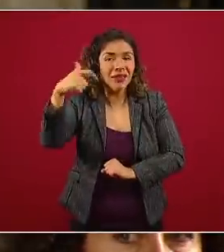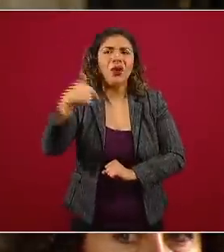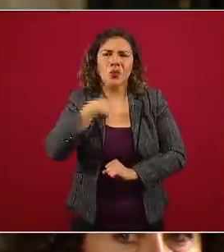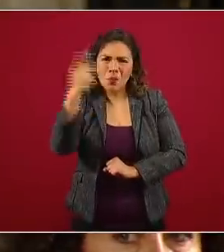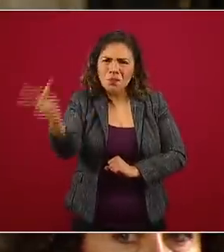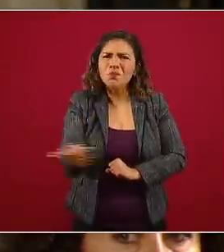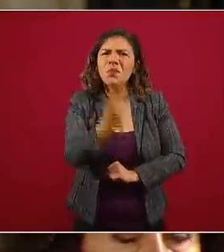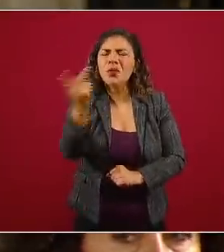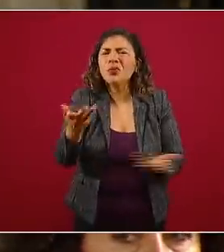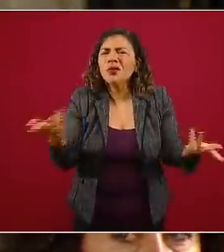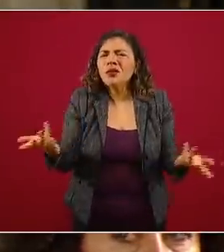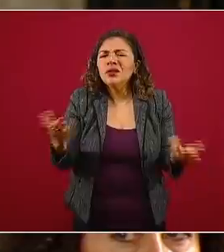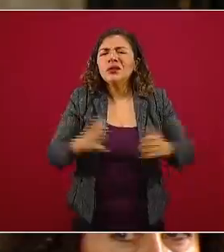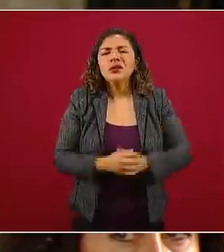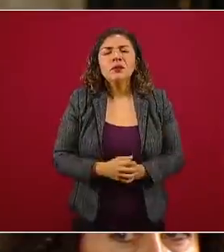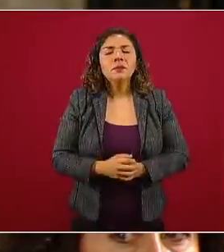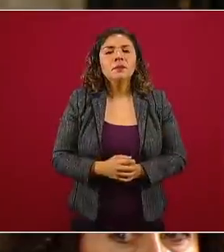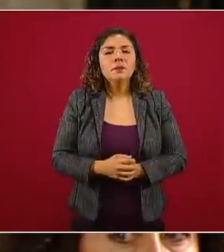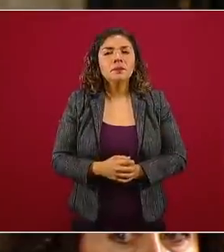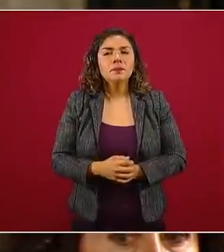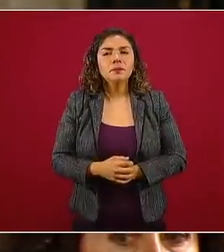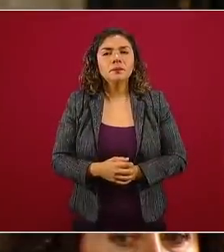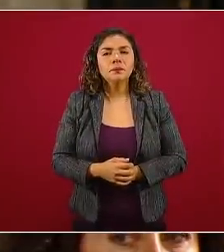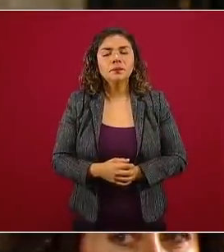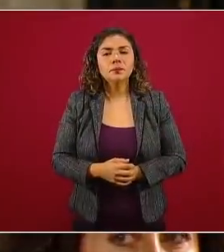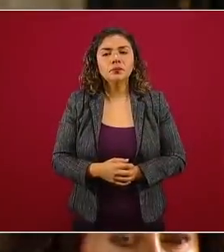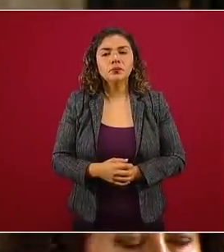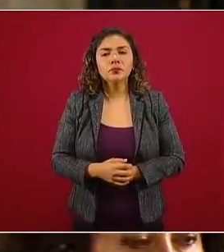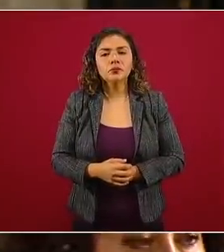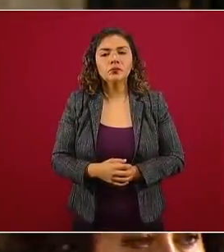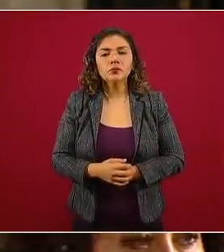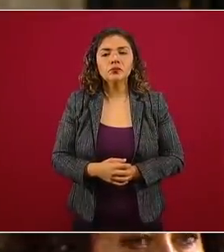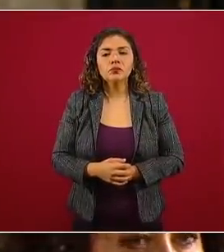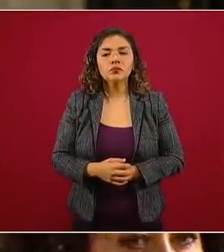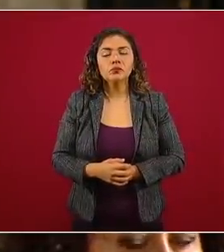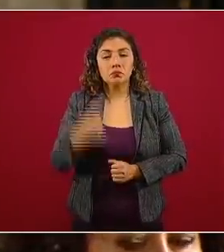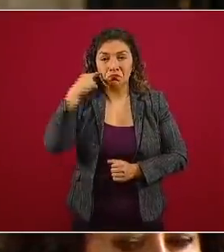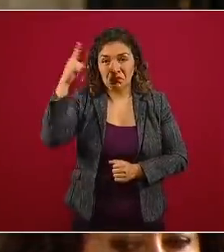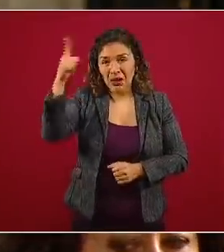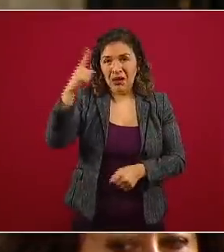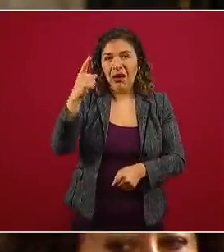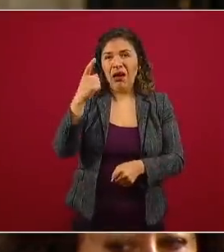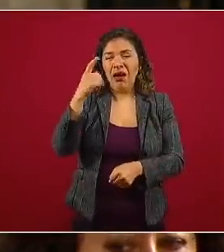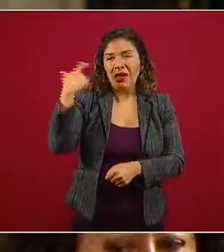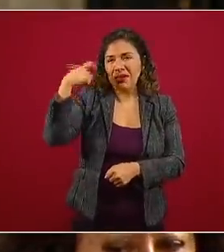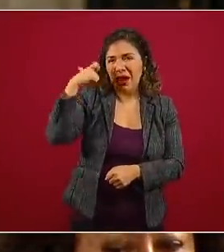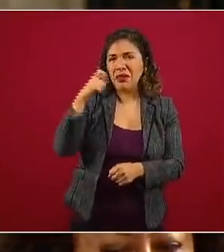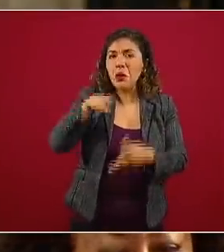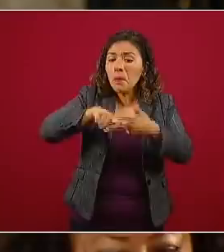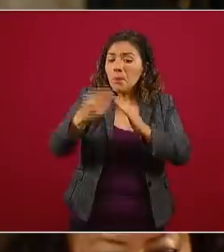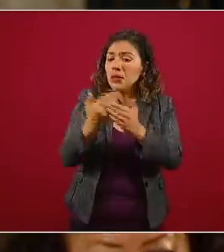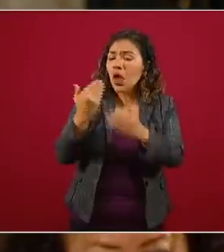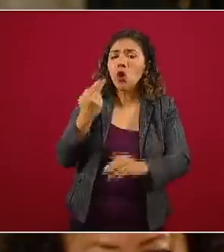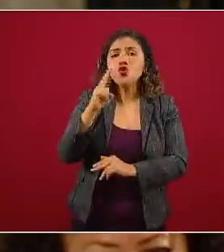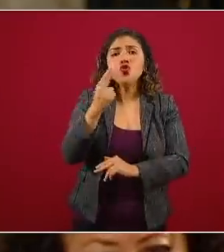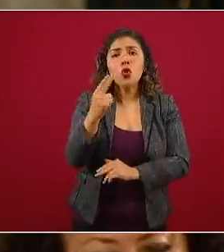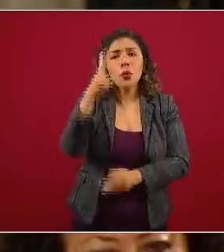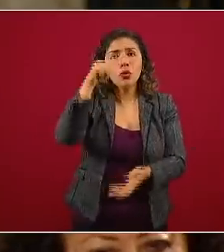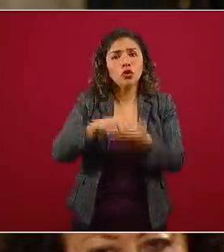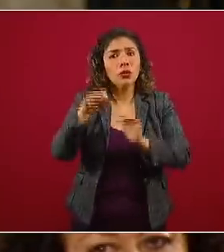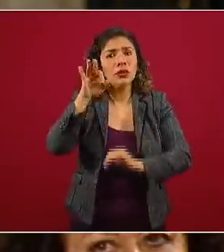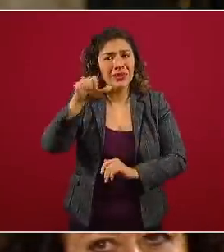pregunta es presiente este sobre todo en el caso de querétaro desde noviembre 2016 ya no hay fuero